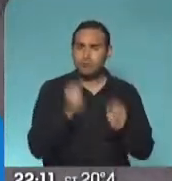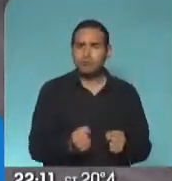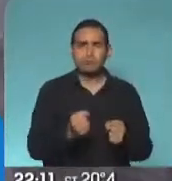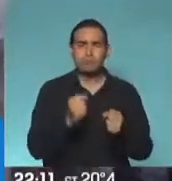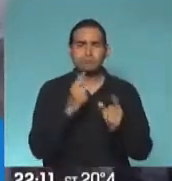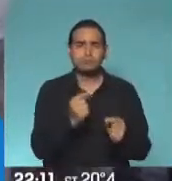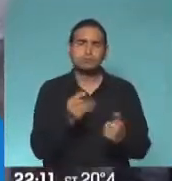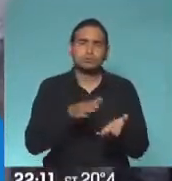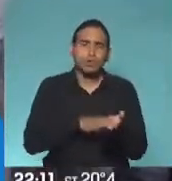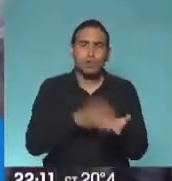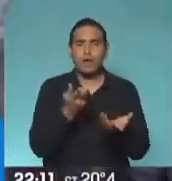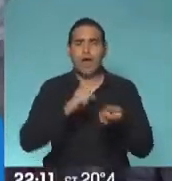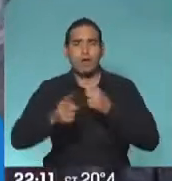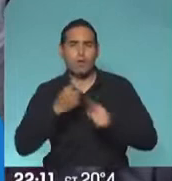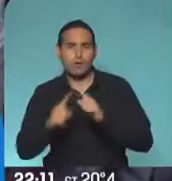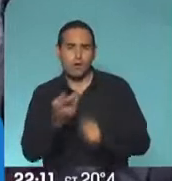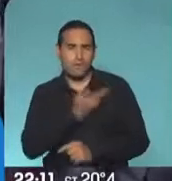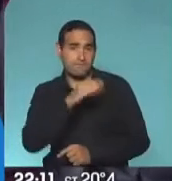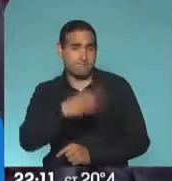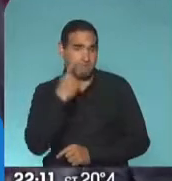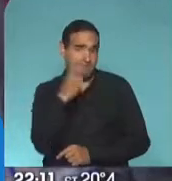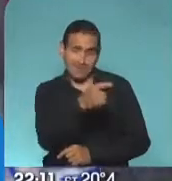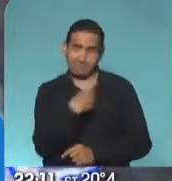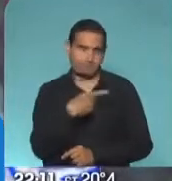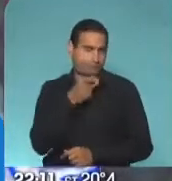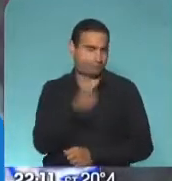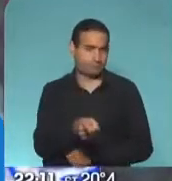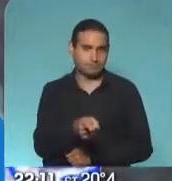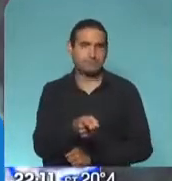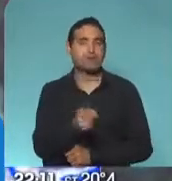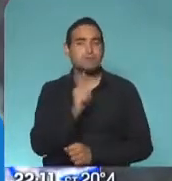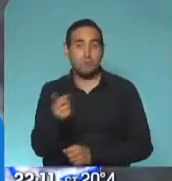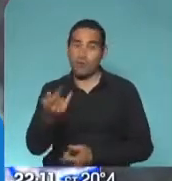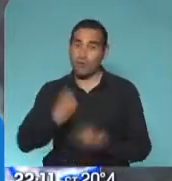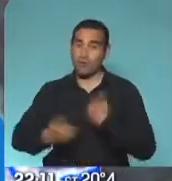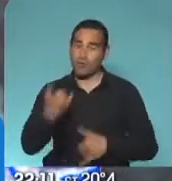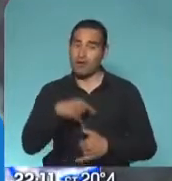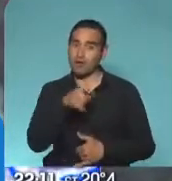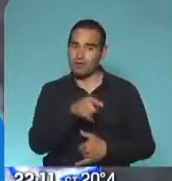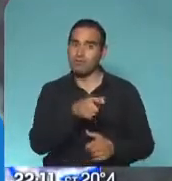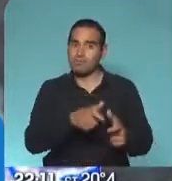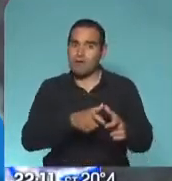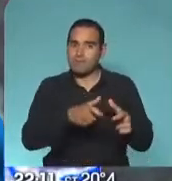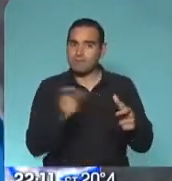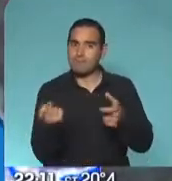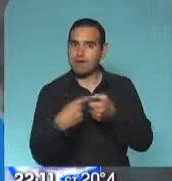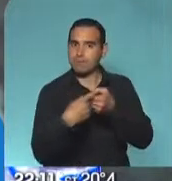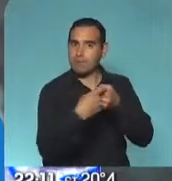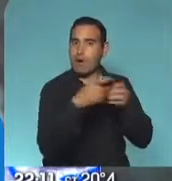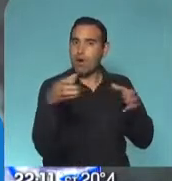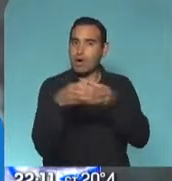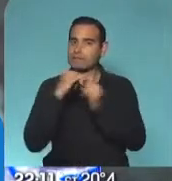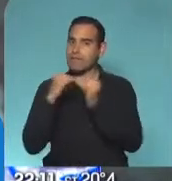lo que significa el acuerdo con el Fondo Monetario, y eso está, nos decían, ganando inclusive adeptos en las clases medias, porque